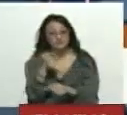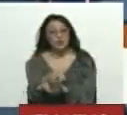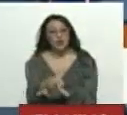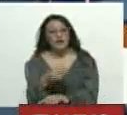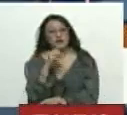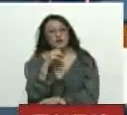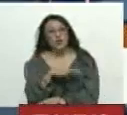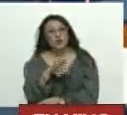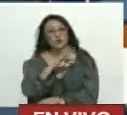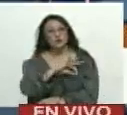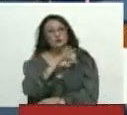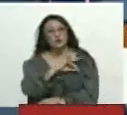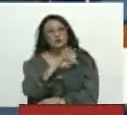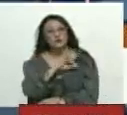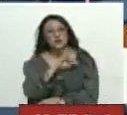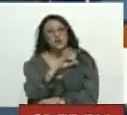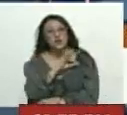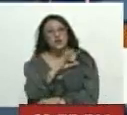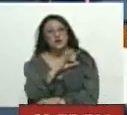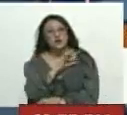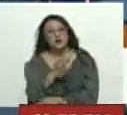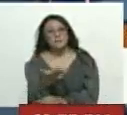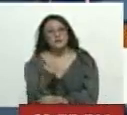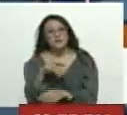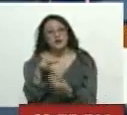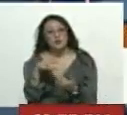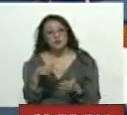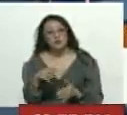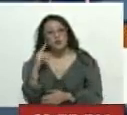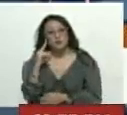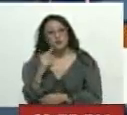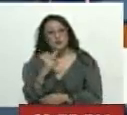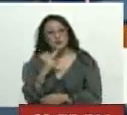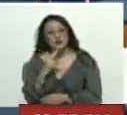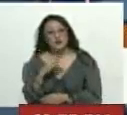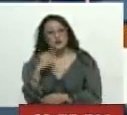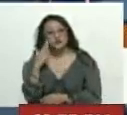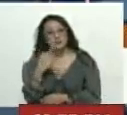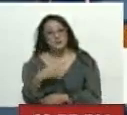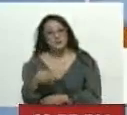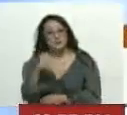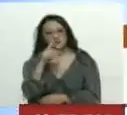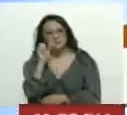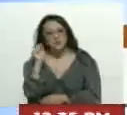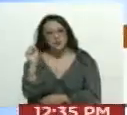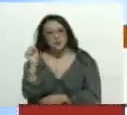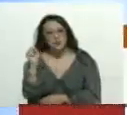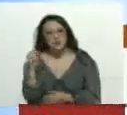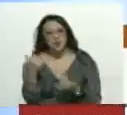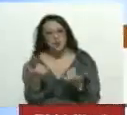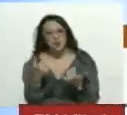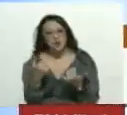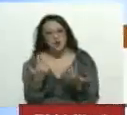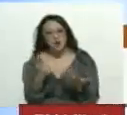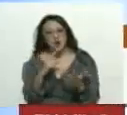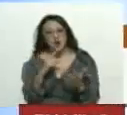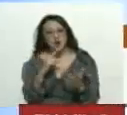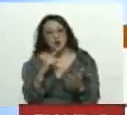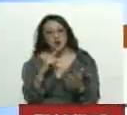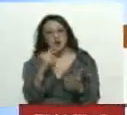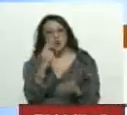histórico social que nos los exige la Revolución bolivariana y que sé que el presidente Nicolás Maduro Hoy está comprometido con